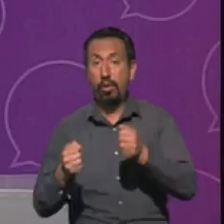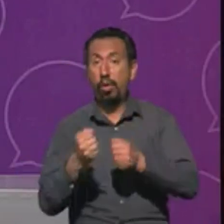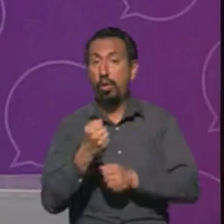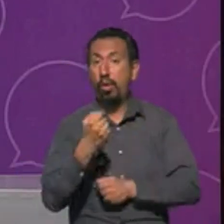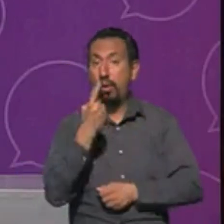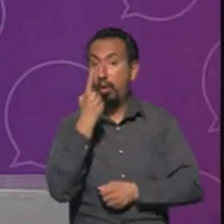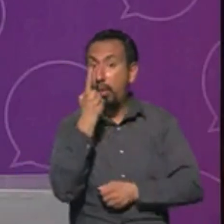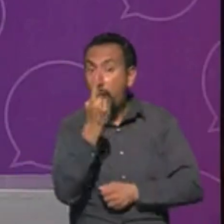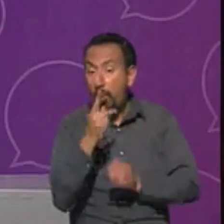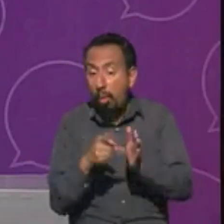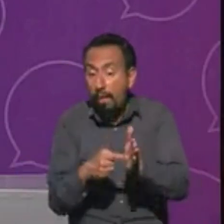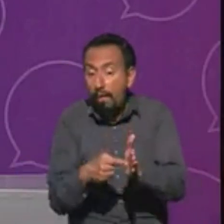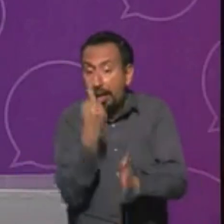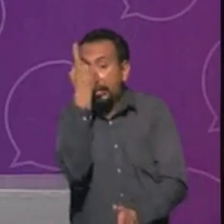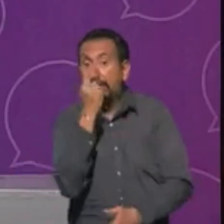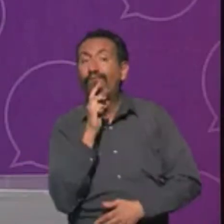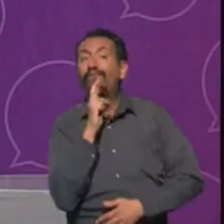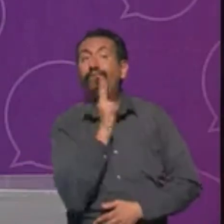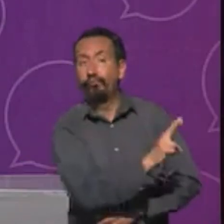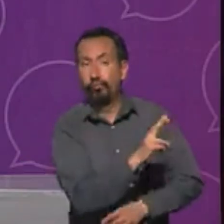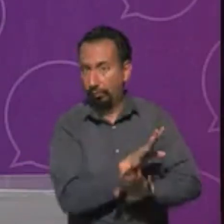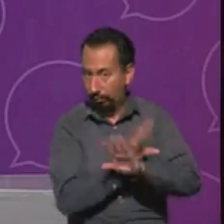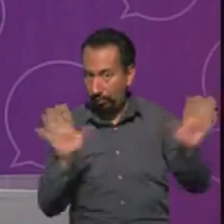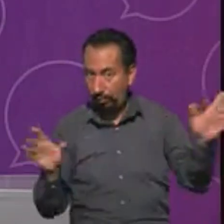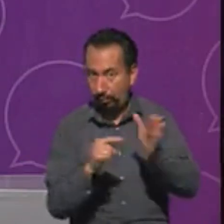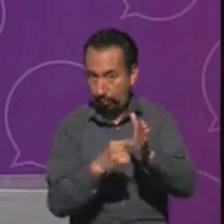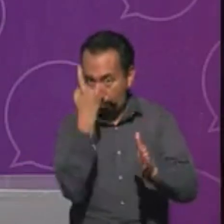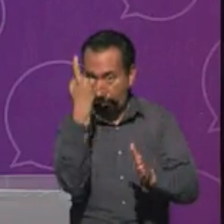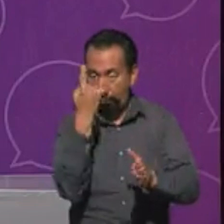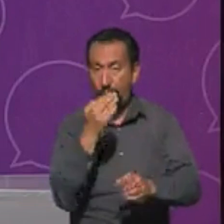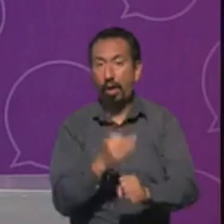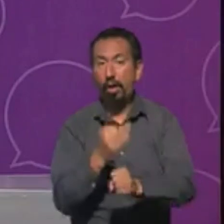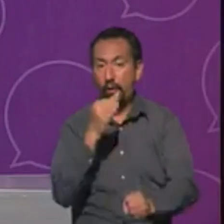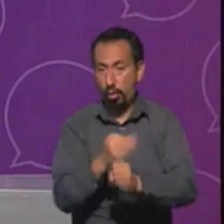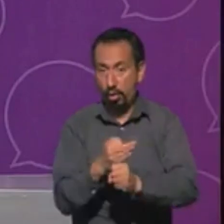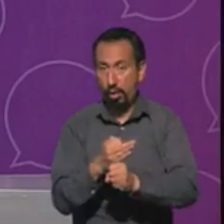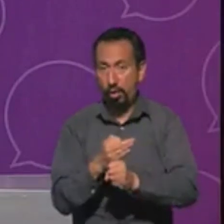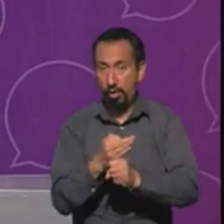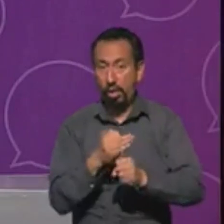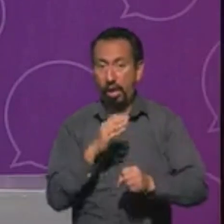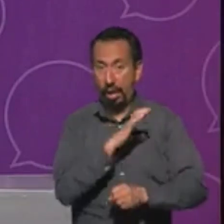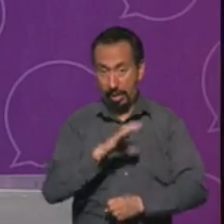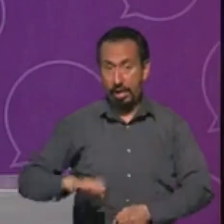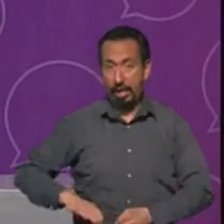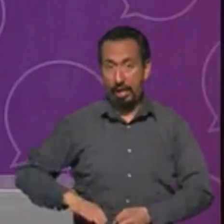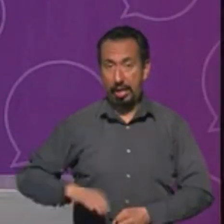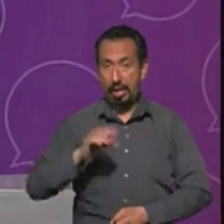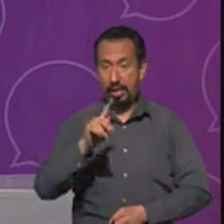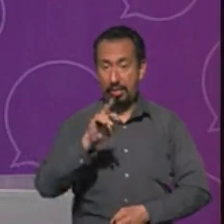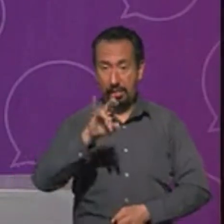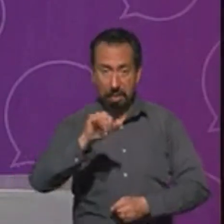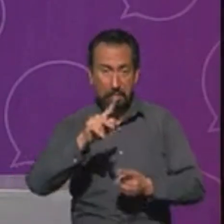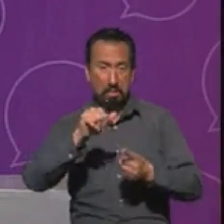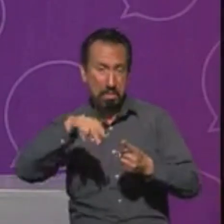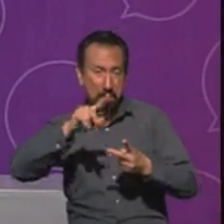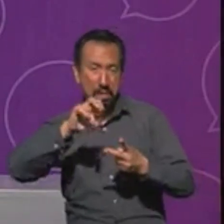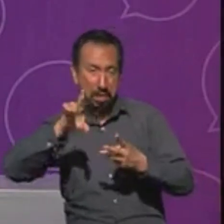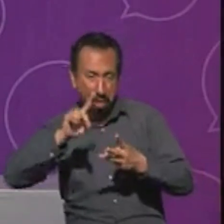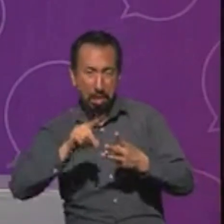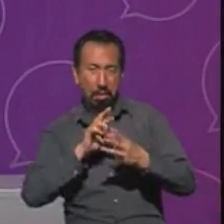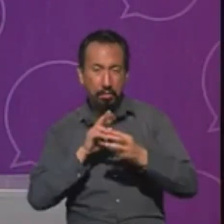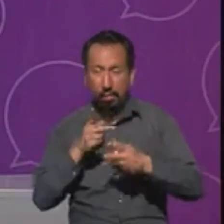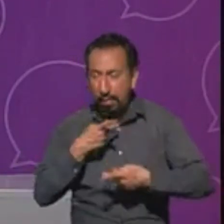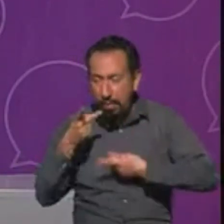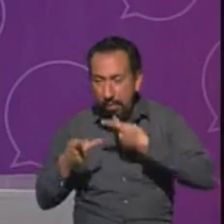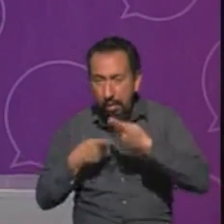solamente una réplica por segmento en este caso eh toca turno de replicar a lo que acaba a decir el candidato de la coalición fuerza y corazón por Guanajuato Javier